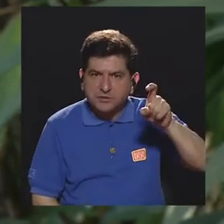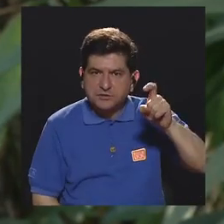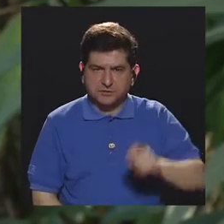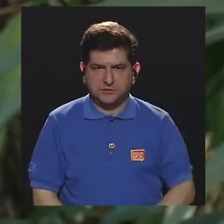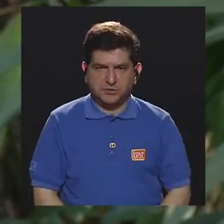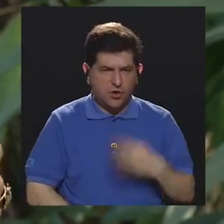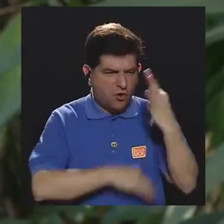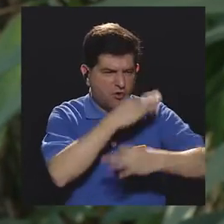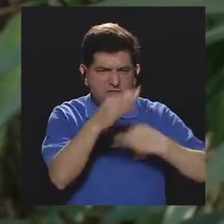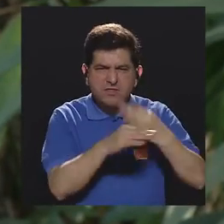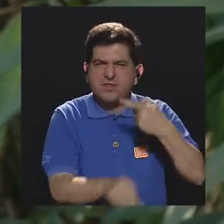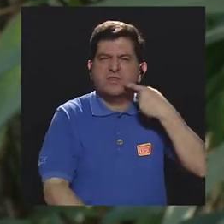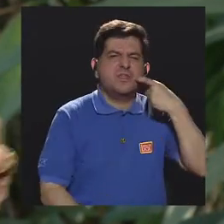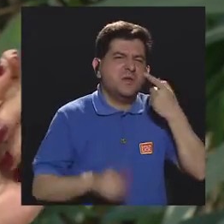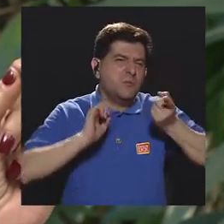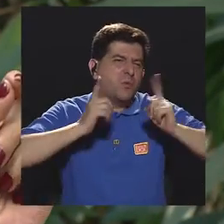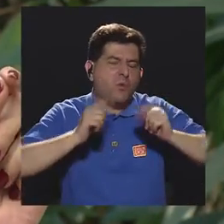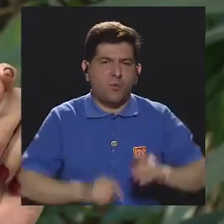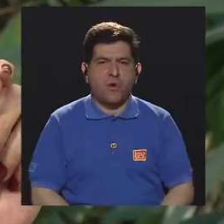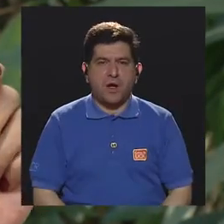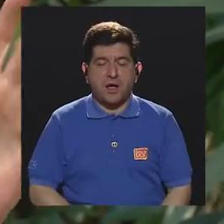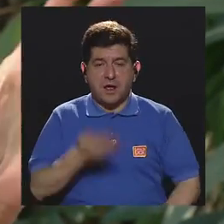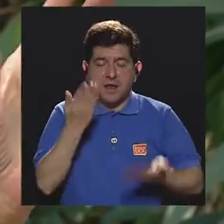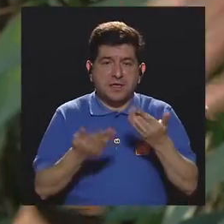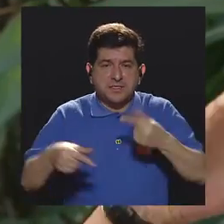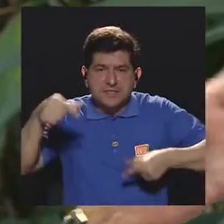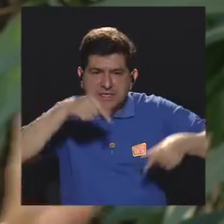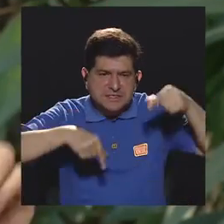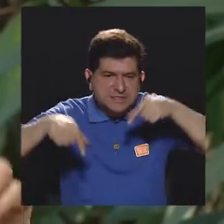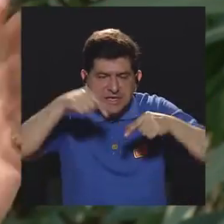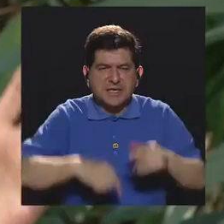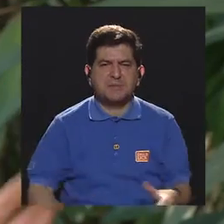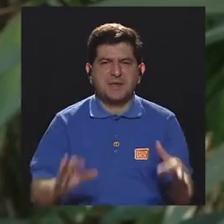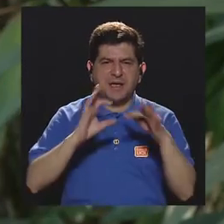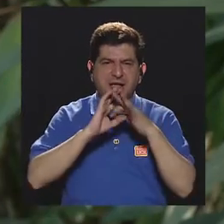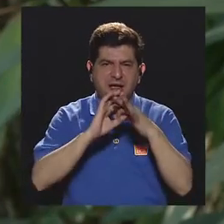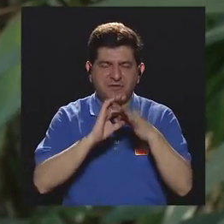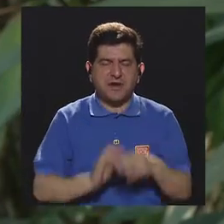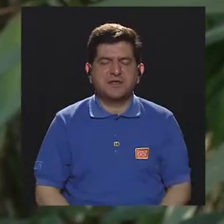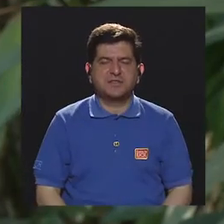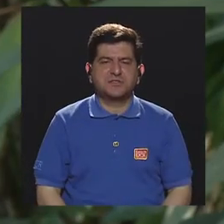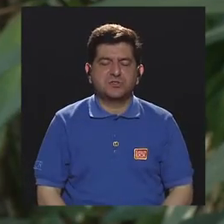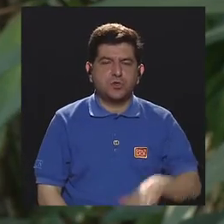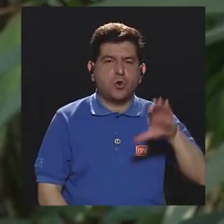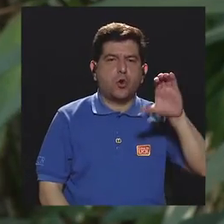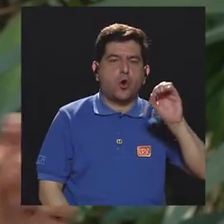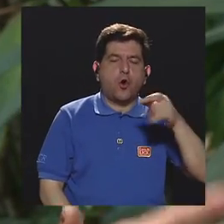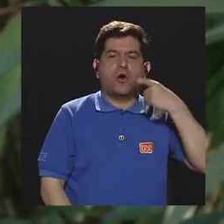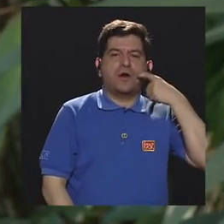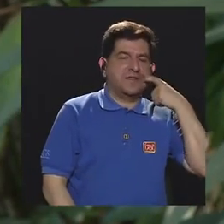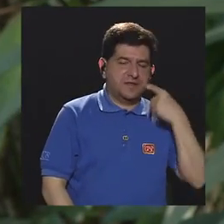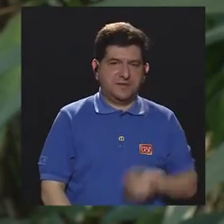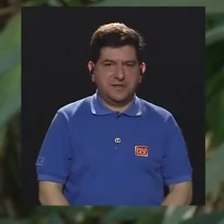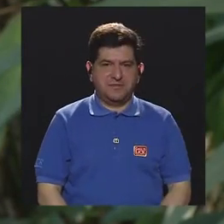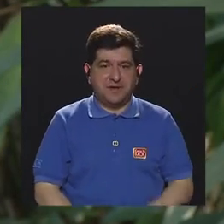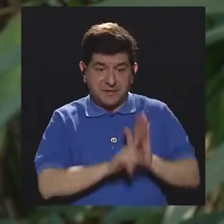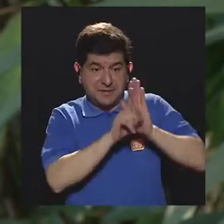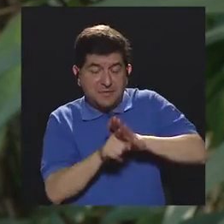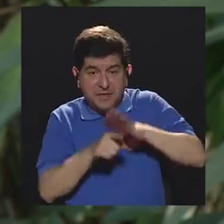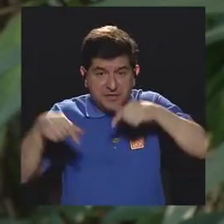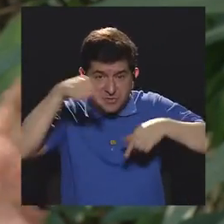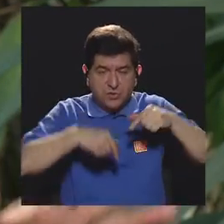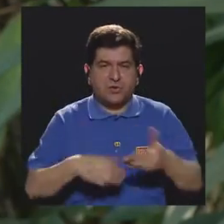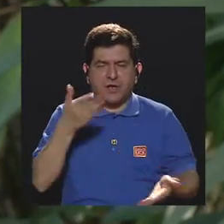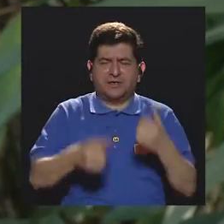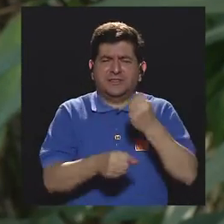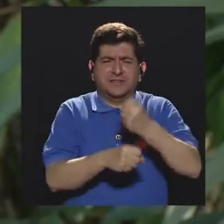diagnósticos de qué tipo de adicciones. Por ejemplo, debajo de una química, generalmente hay unas relaciones coadictivas que empujan la química,